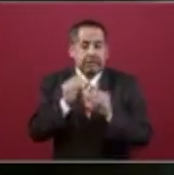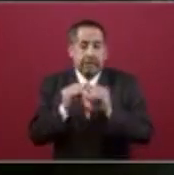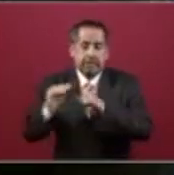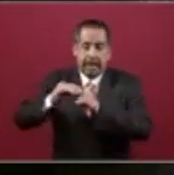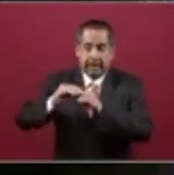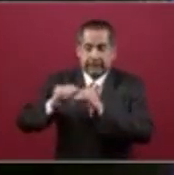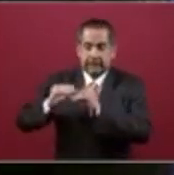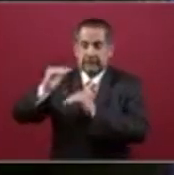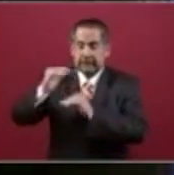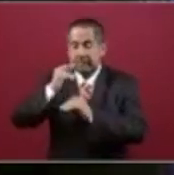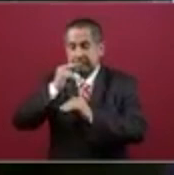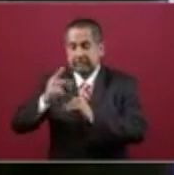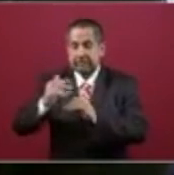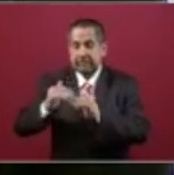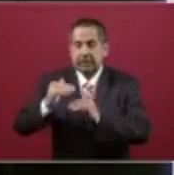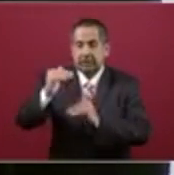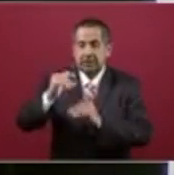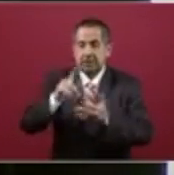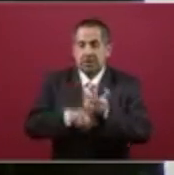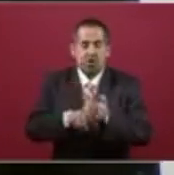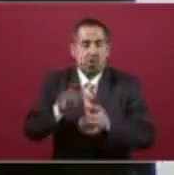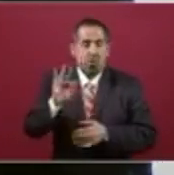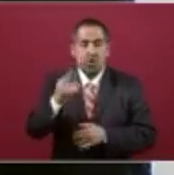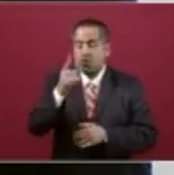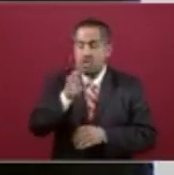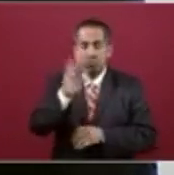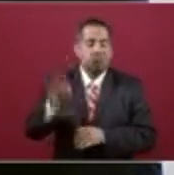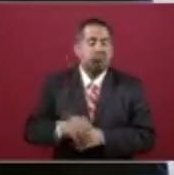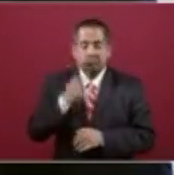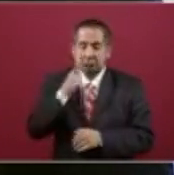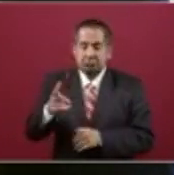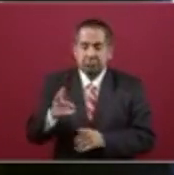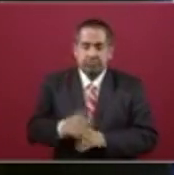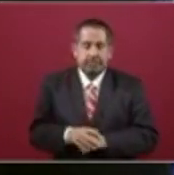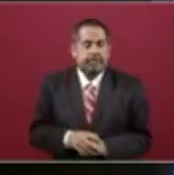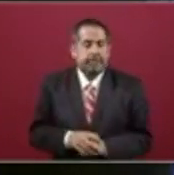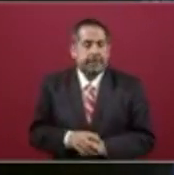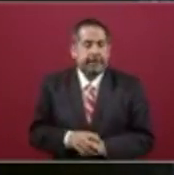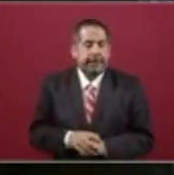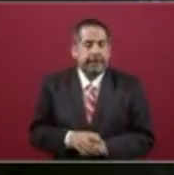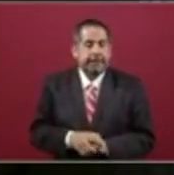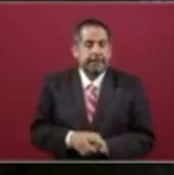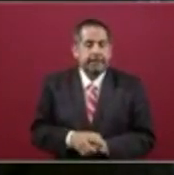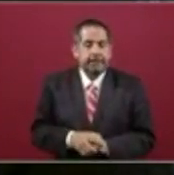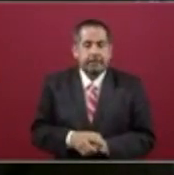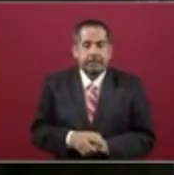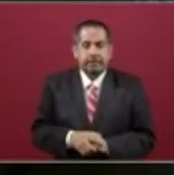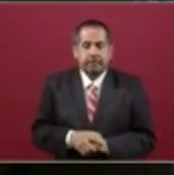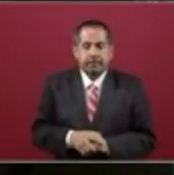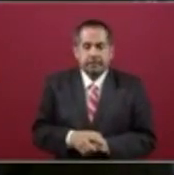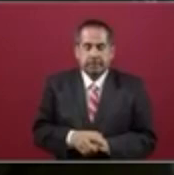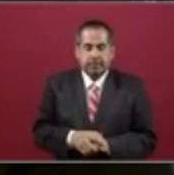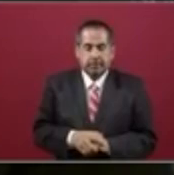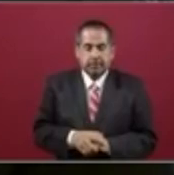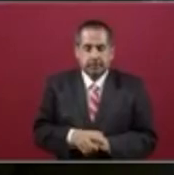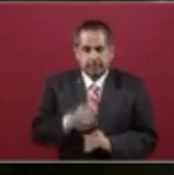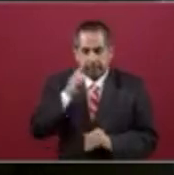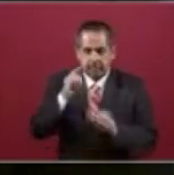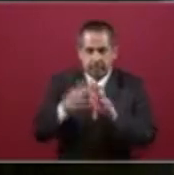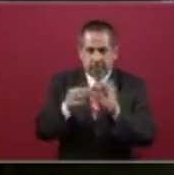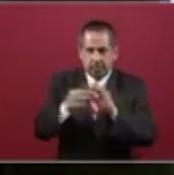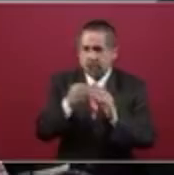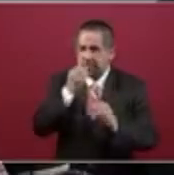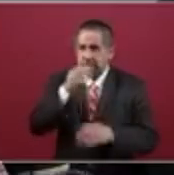año y es del orden del 41%. La que sigue, por favor. Y este cuadro también es